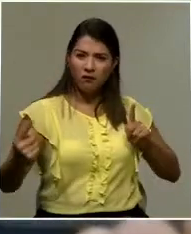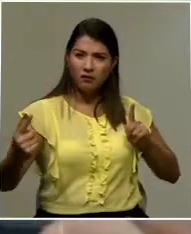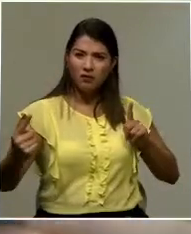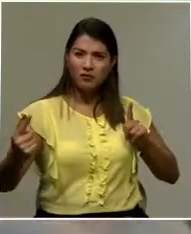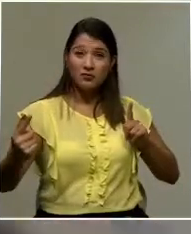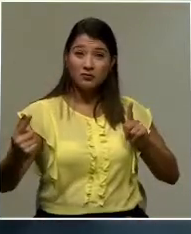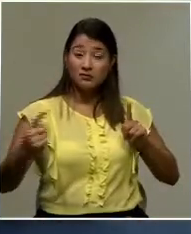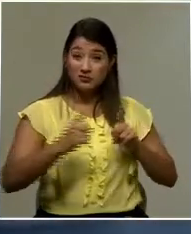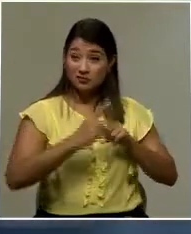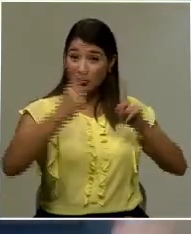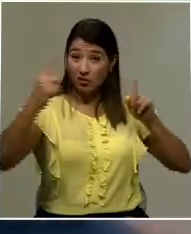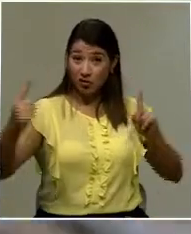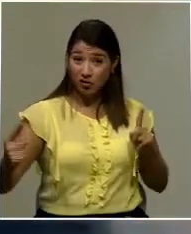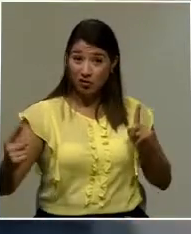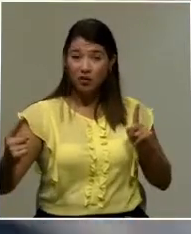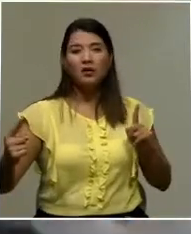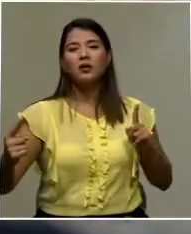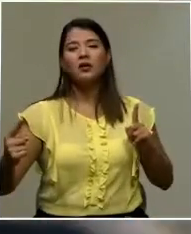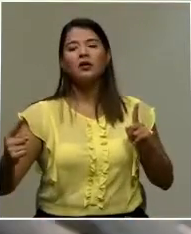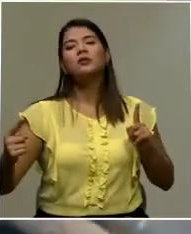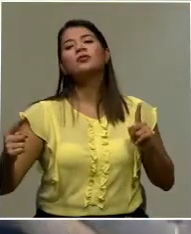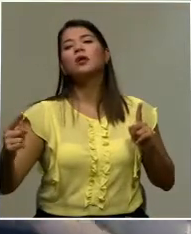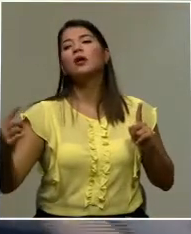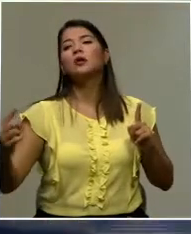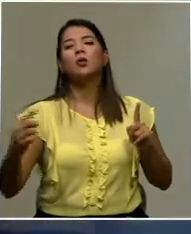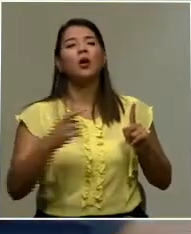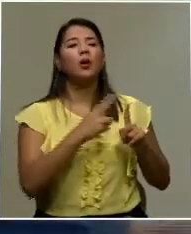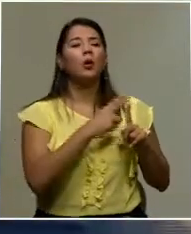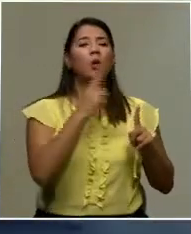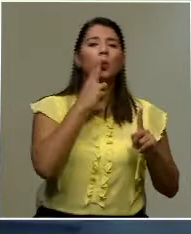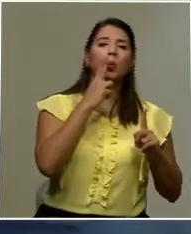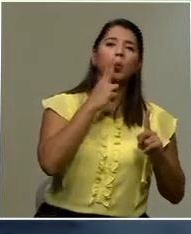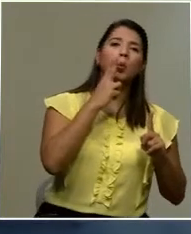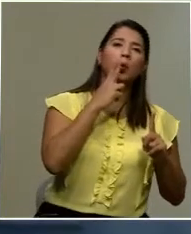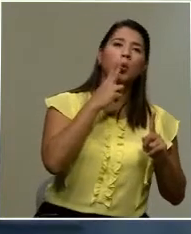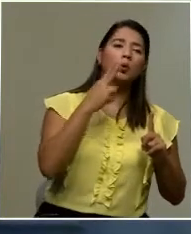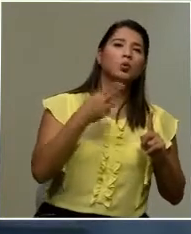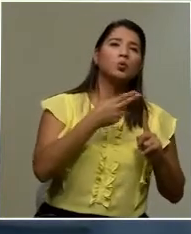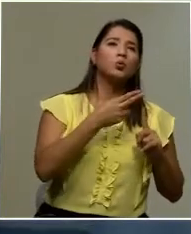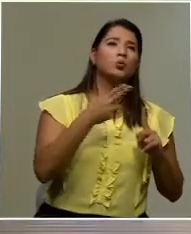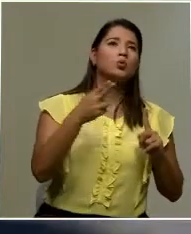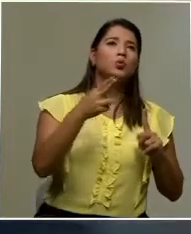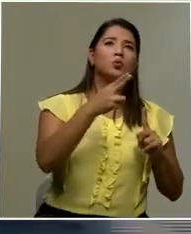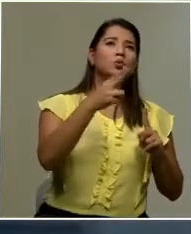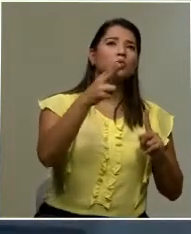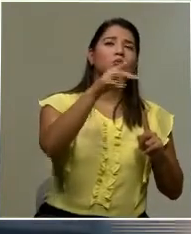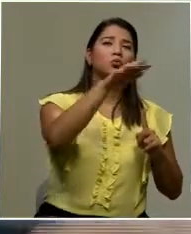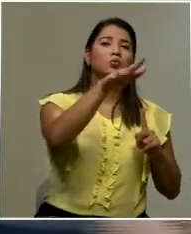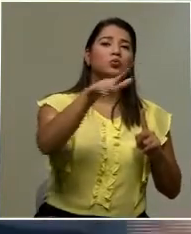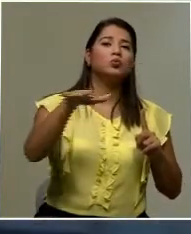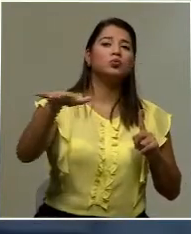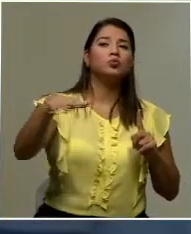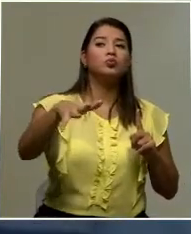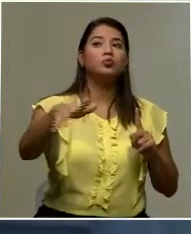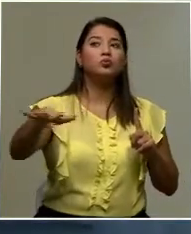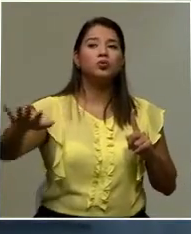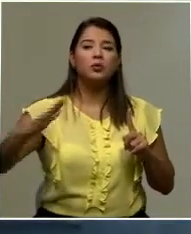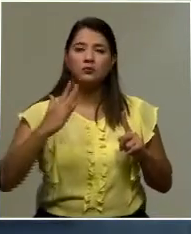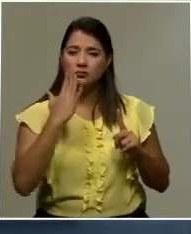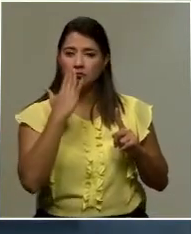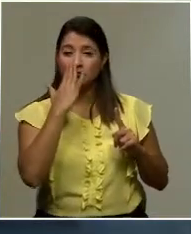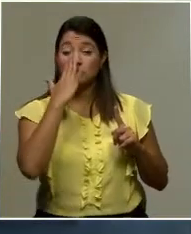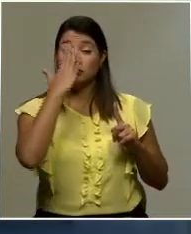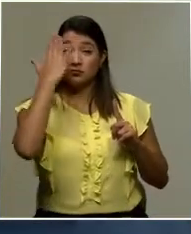no lo hueles. Pero al cabo de 10 minutos ya estás oliendo el humo, ¿no? Y si estás en esa habitación una hora, vas a acabar respirando mucho humo.